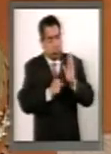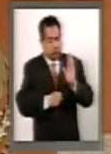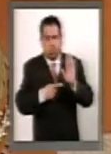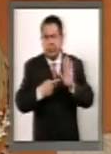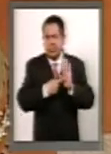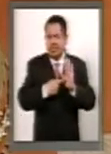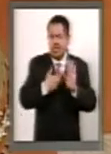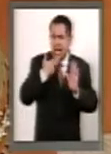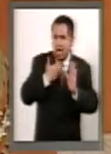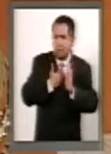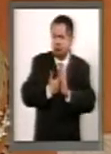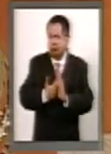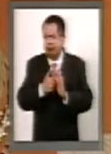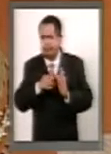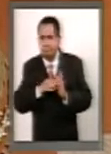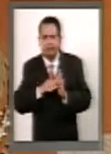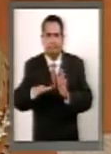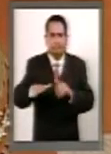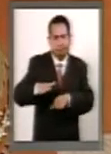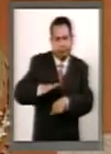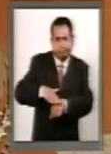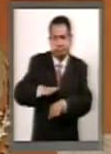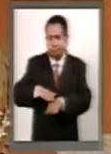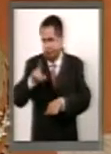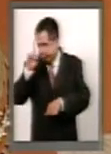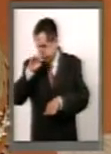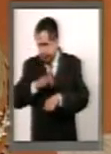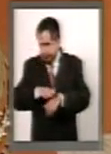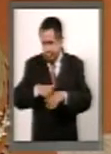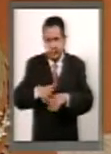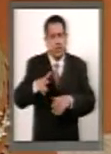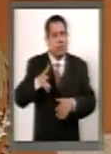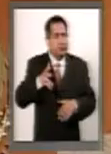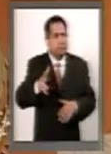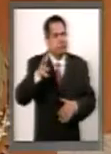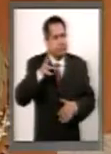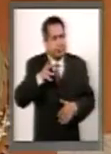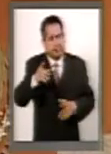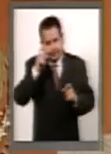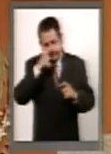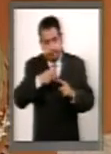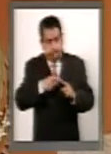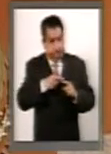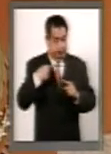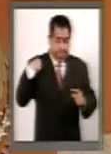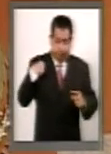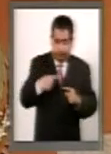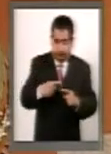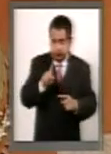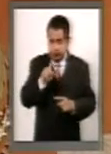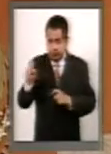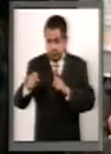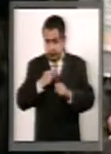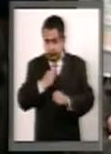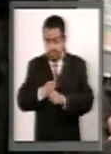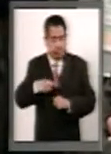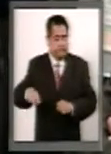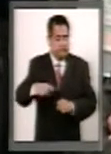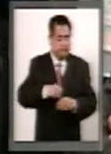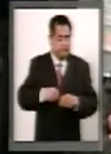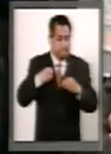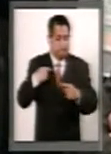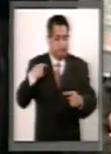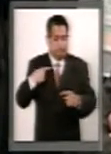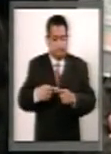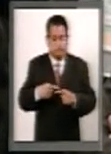horizonte y transformaciones a los retos y desafíos que en una centuria ha vivido el pueblo mexicano, y en la previsión de